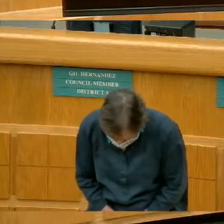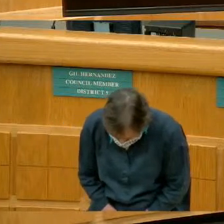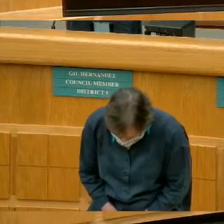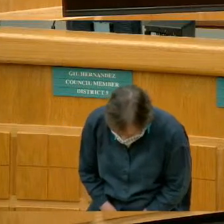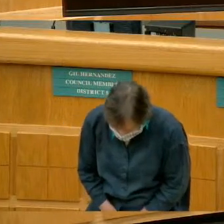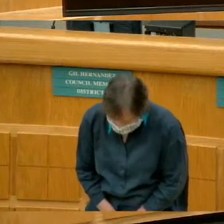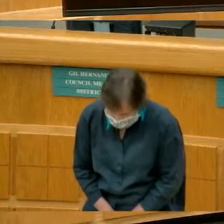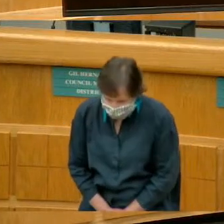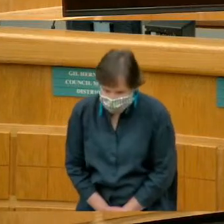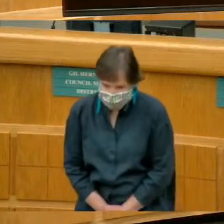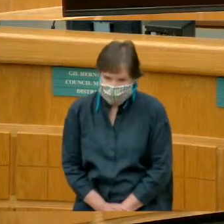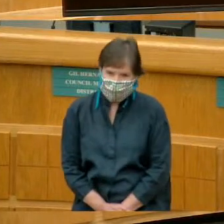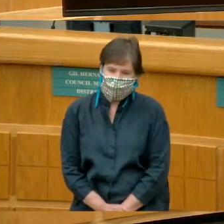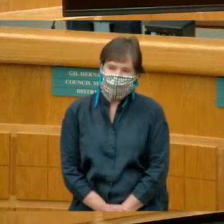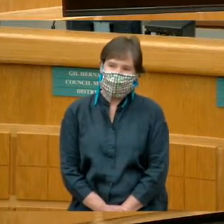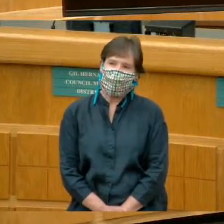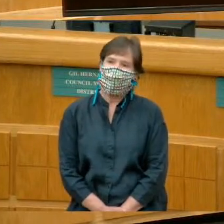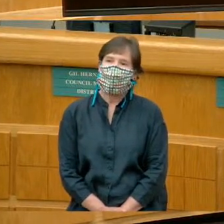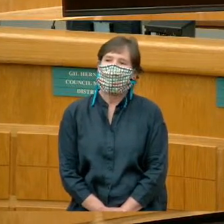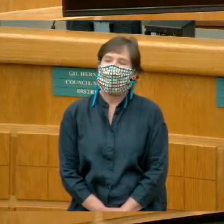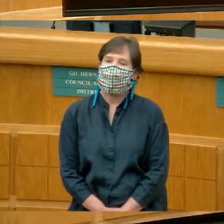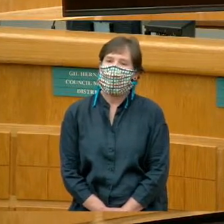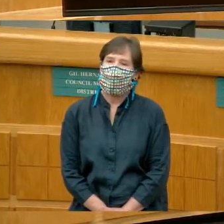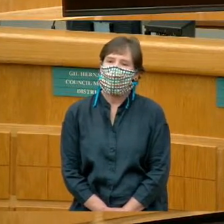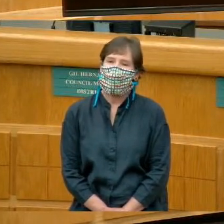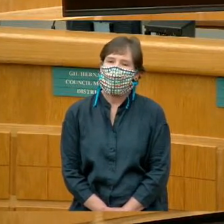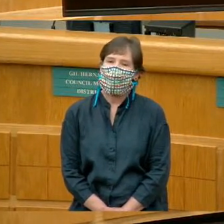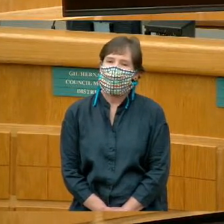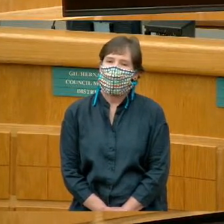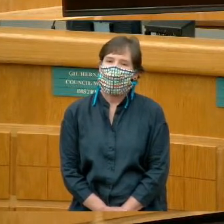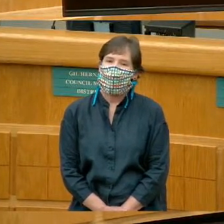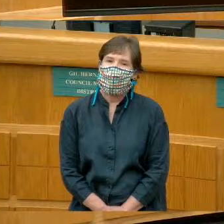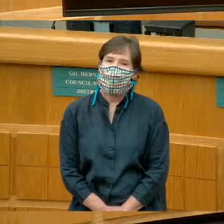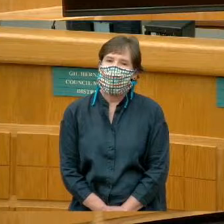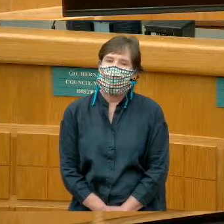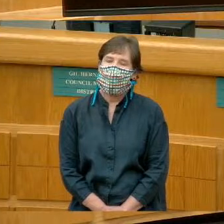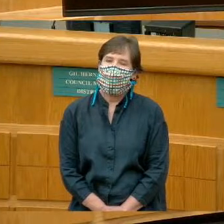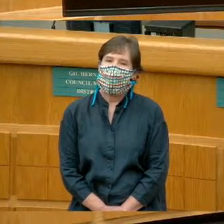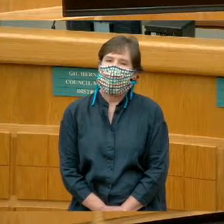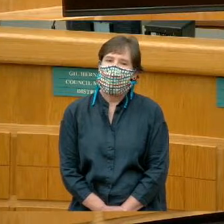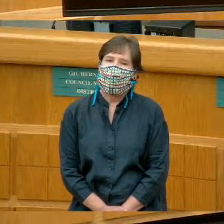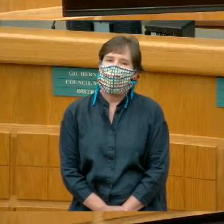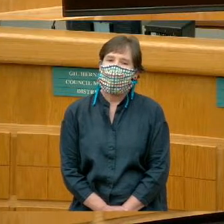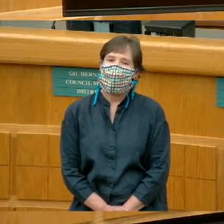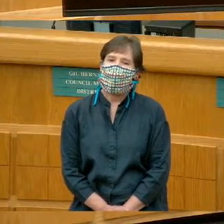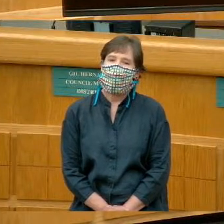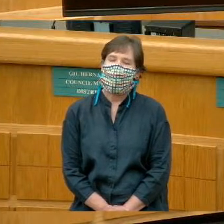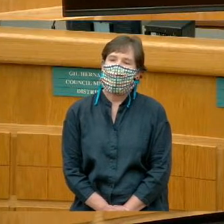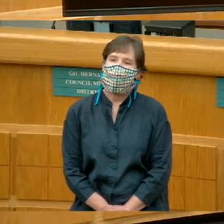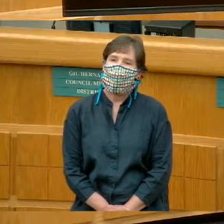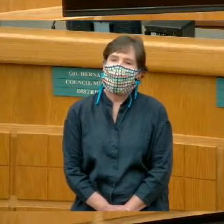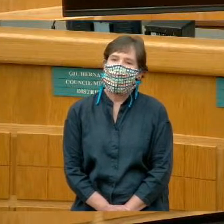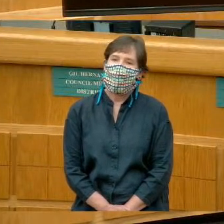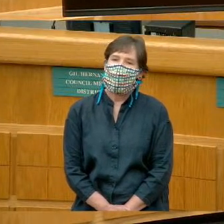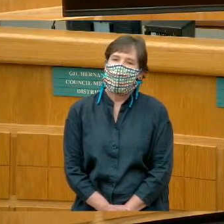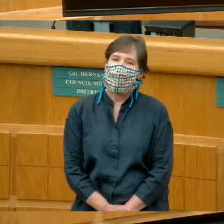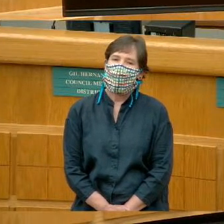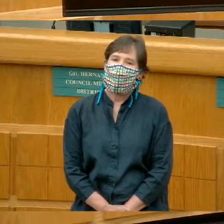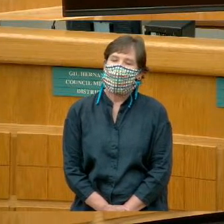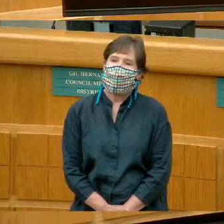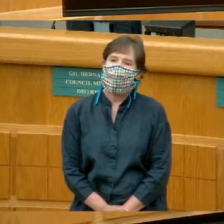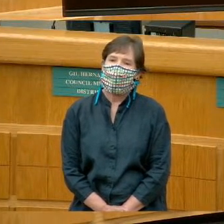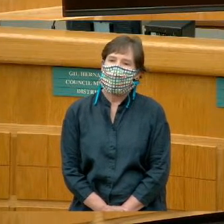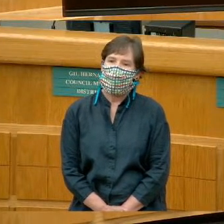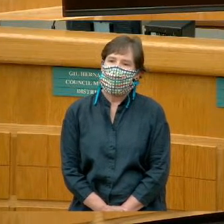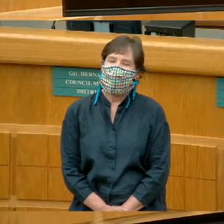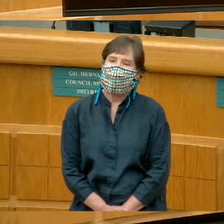sea su amigo para que lo ayude con sus compras para que no entre a una tienda y posiblemente exponga a otros. La cuarentena se usa para mantener a alguien que podría